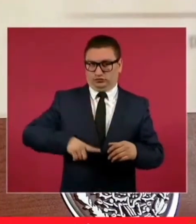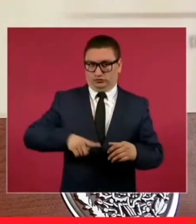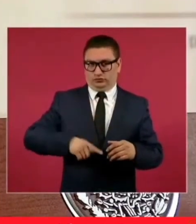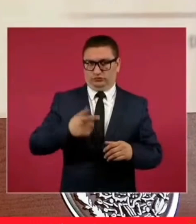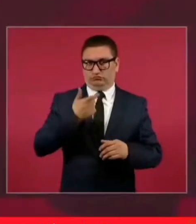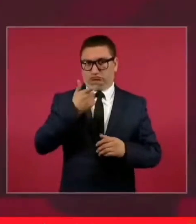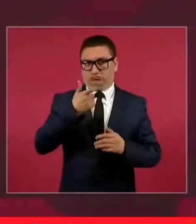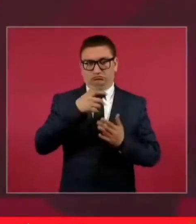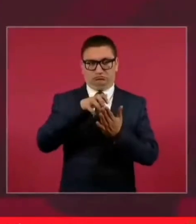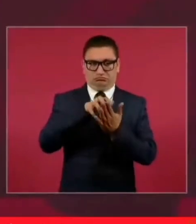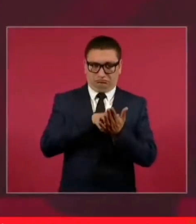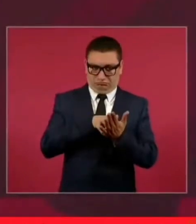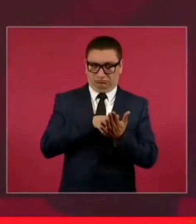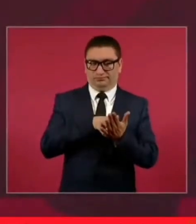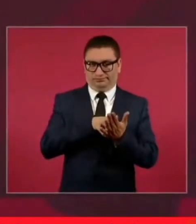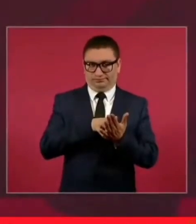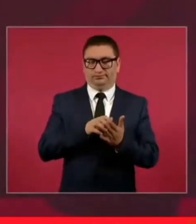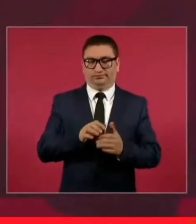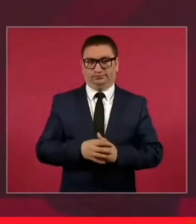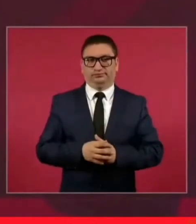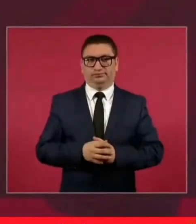austero,